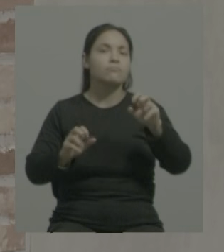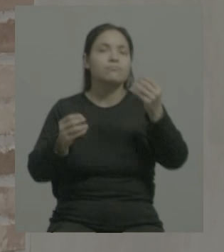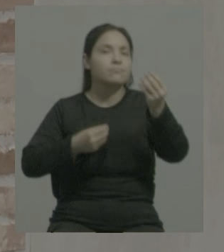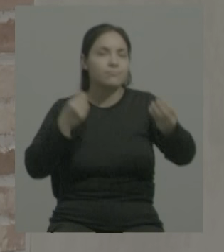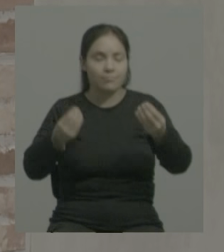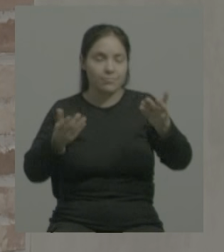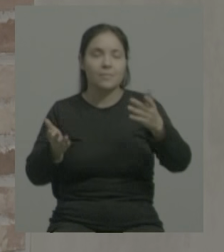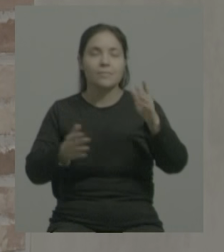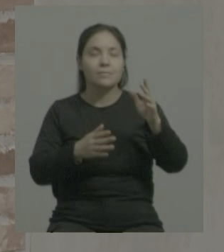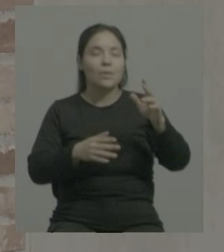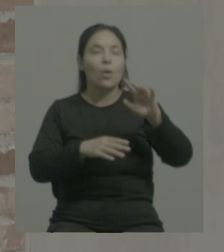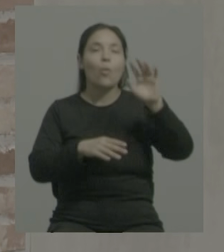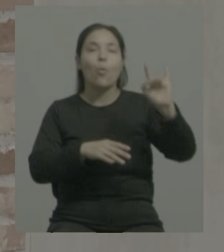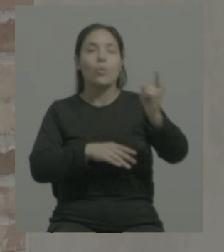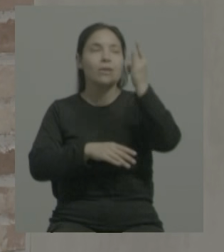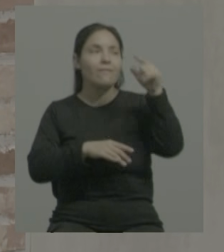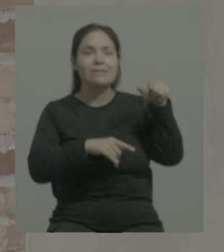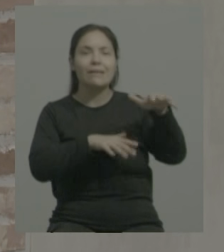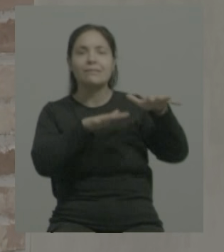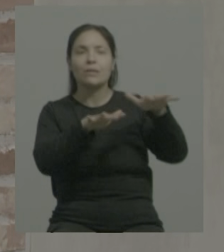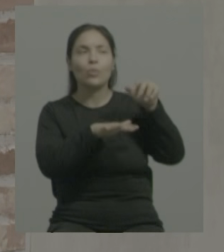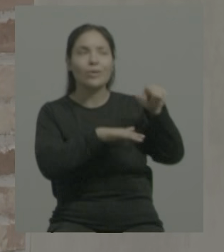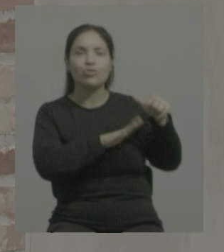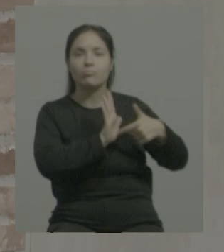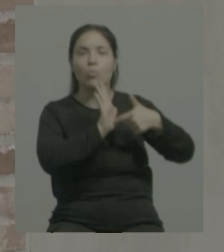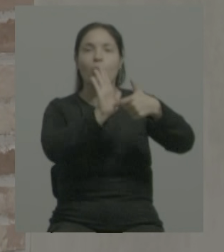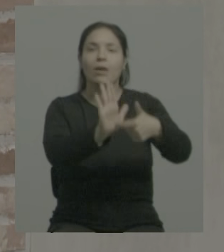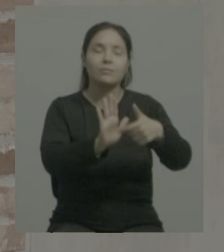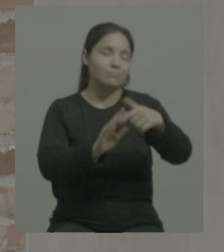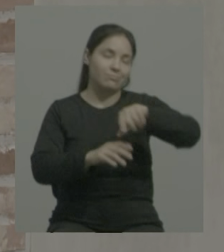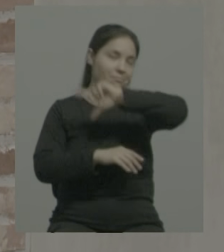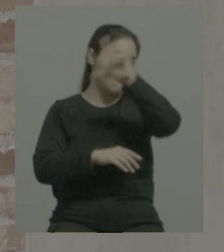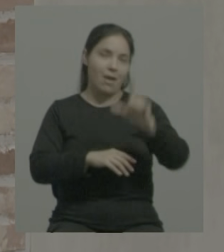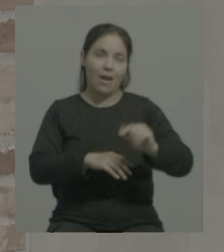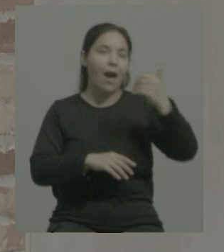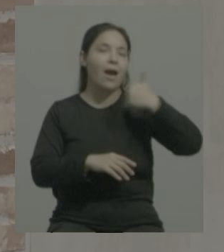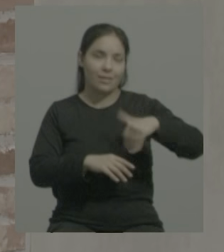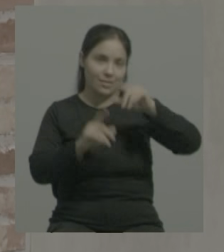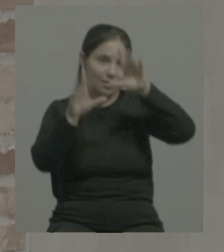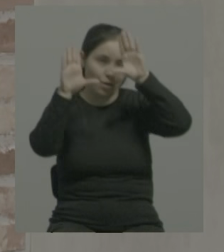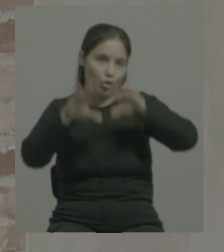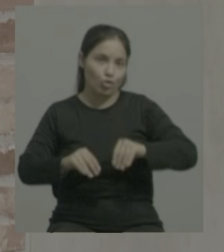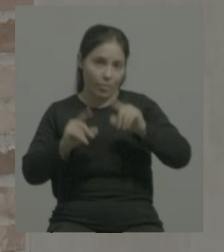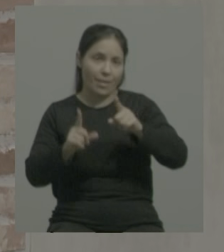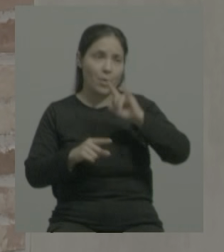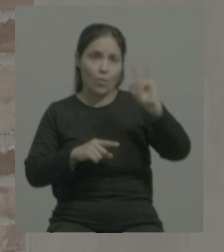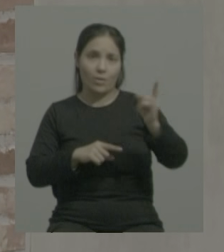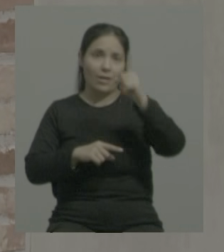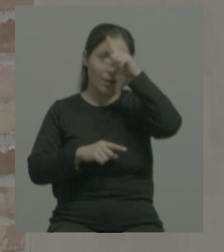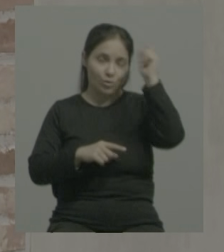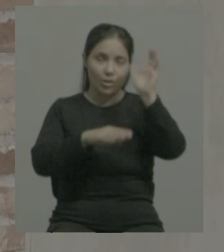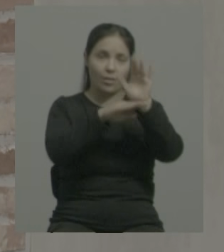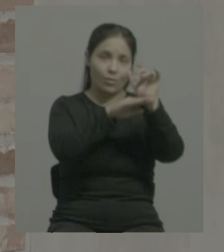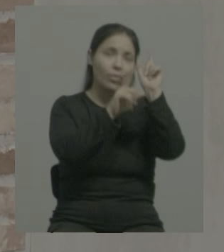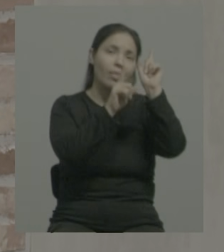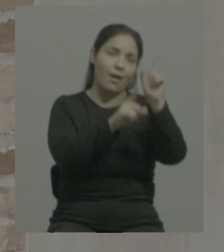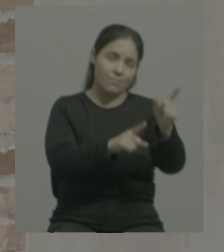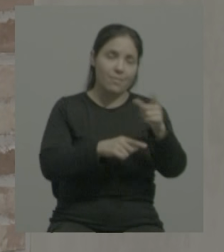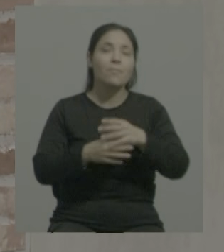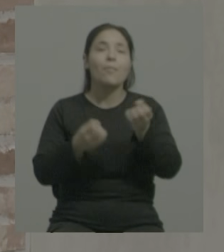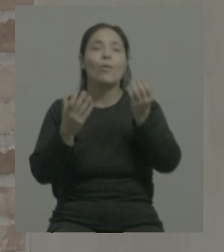en el ámbito universitario, algo que está sucediendo en todas las universidades del país, y obviamente la Universidad Nacional de Cuyo no es ajena a esta decisión que han